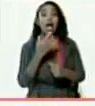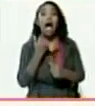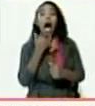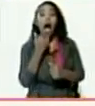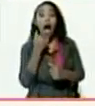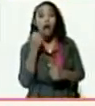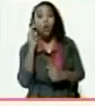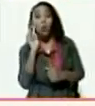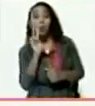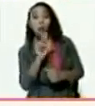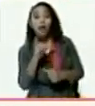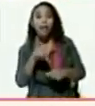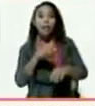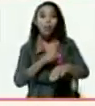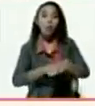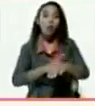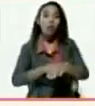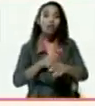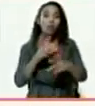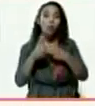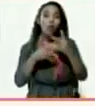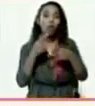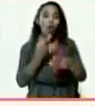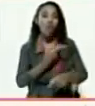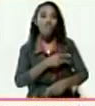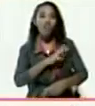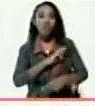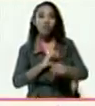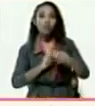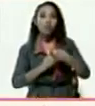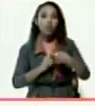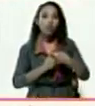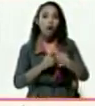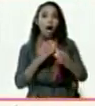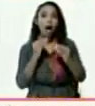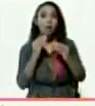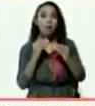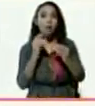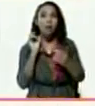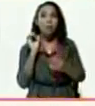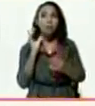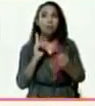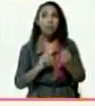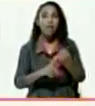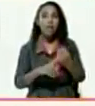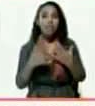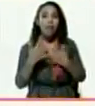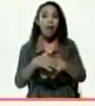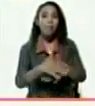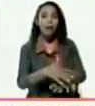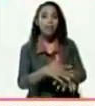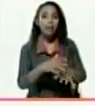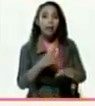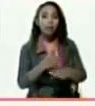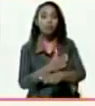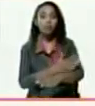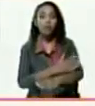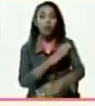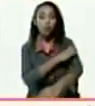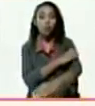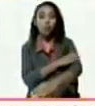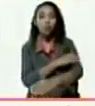con este momento político. Usted hablaba de los falsos positivos, hablaba de la marcha que tiene prevista la oposición, de los